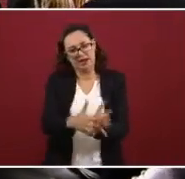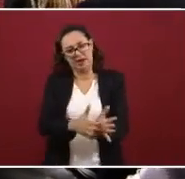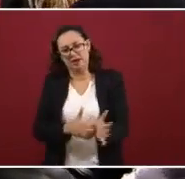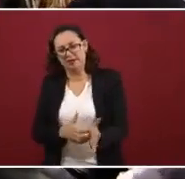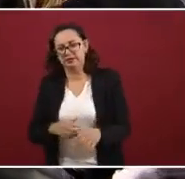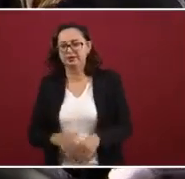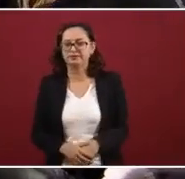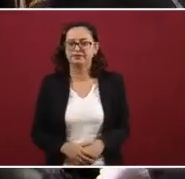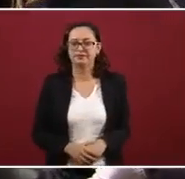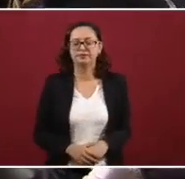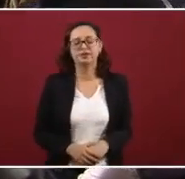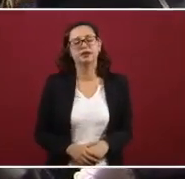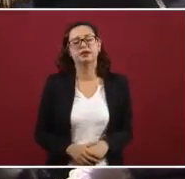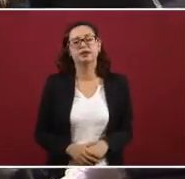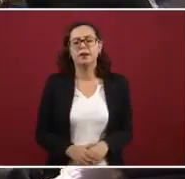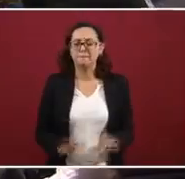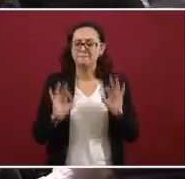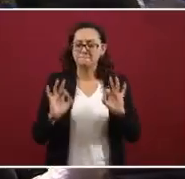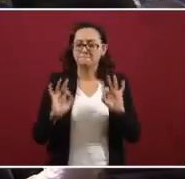Muy bien, muy bien.